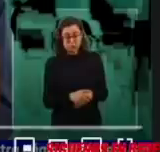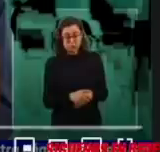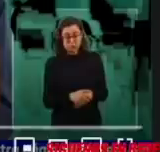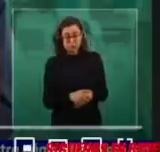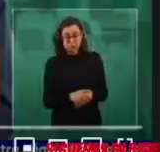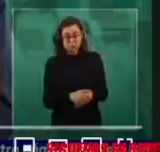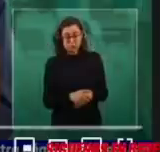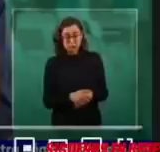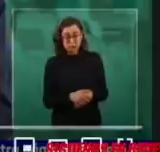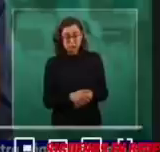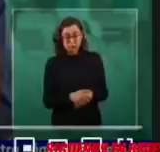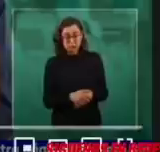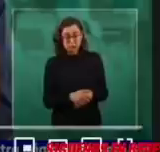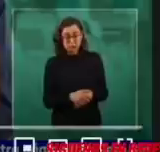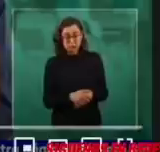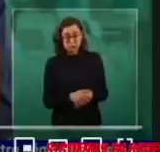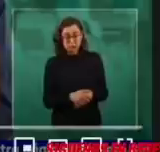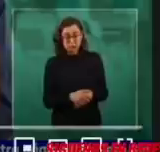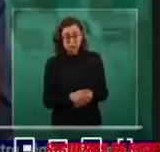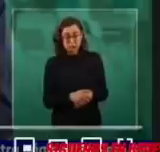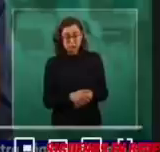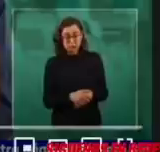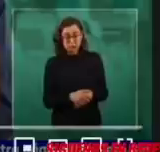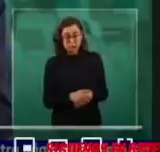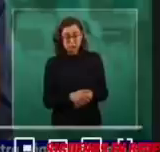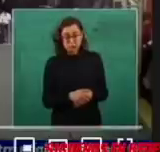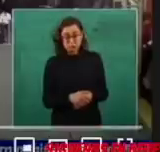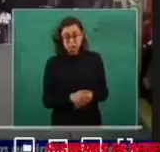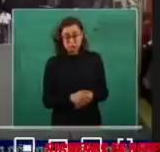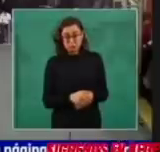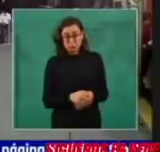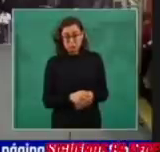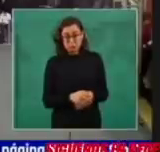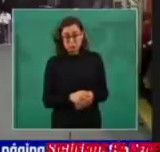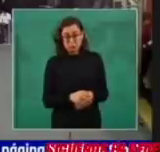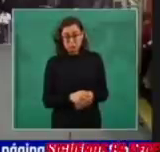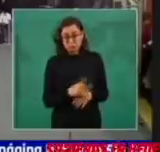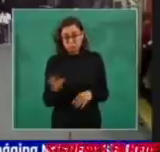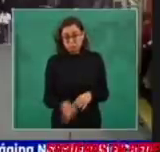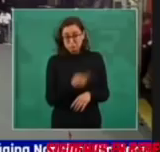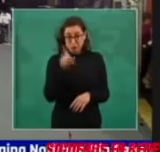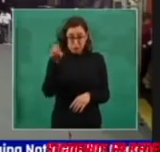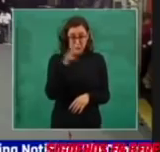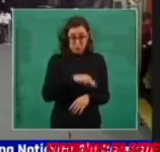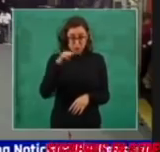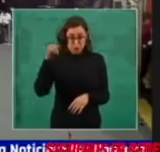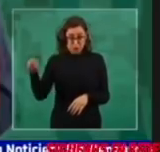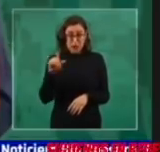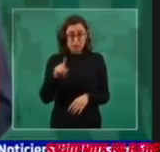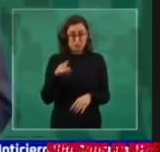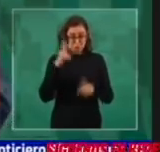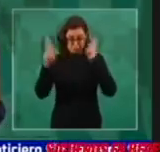su pues su discurso a todo el país. Está Aguililla, Michoacán. Sí, nada